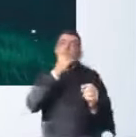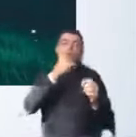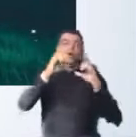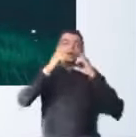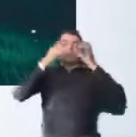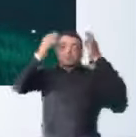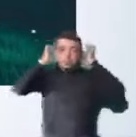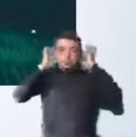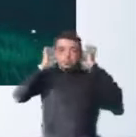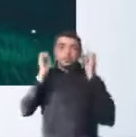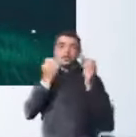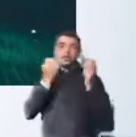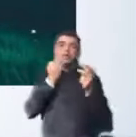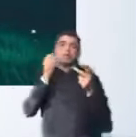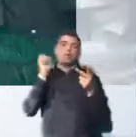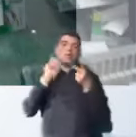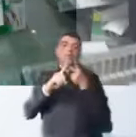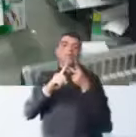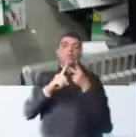hay